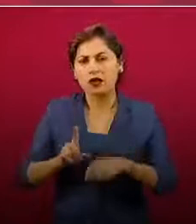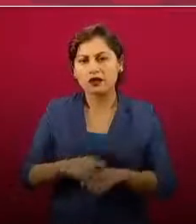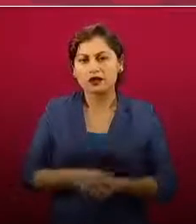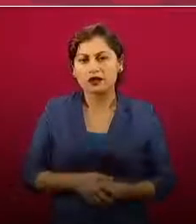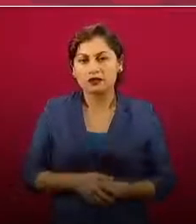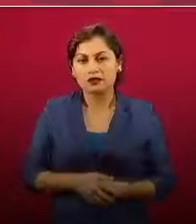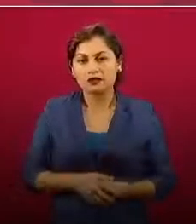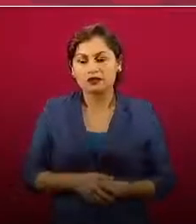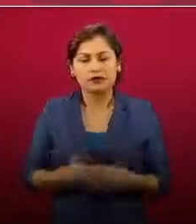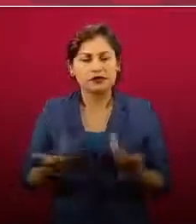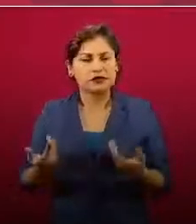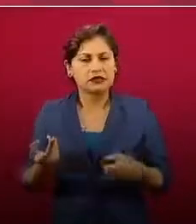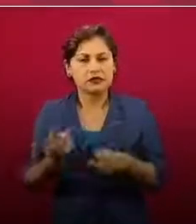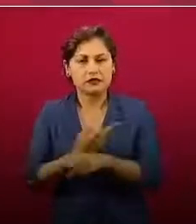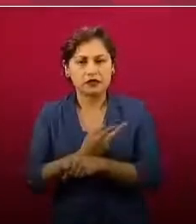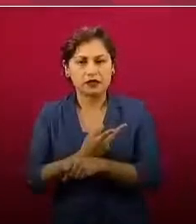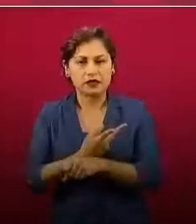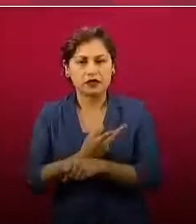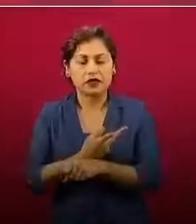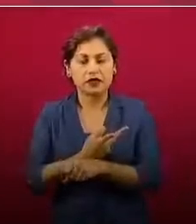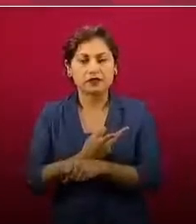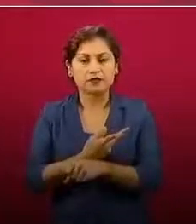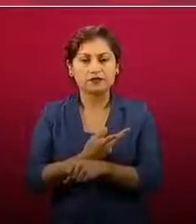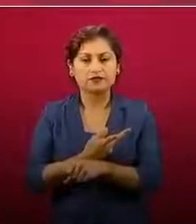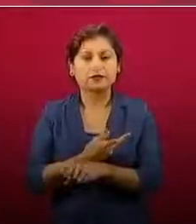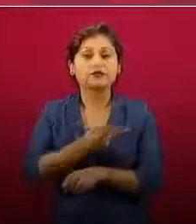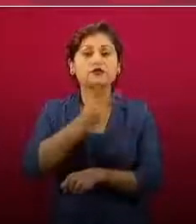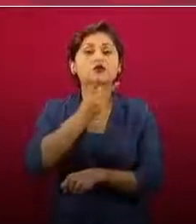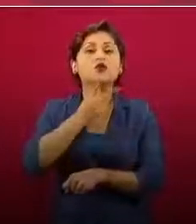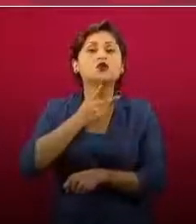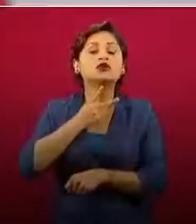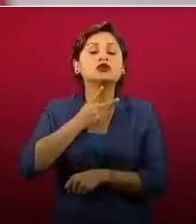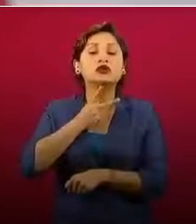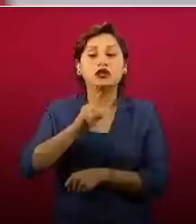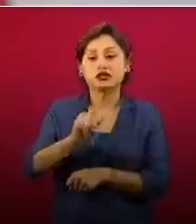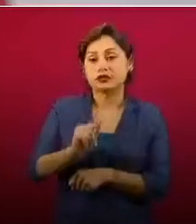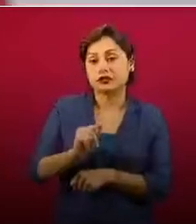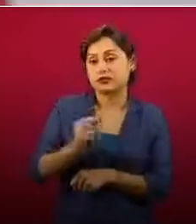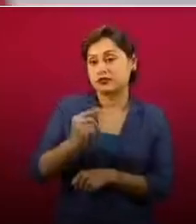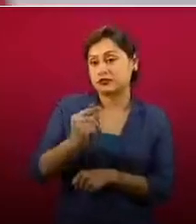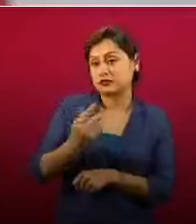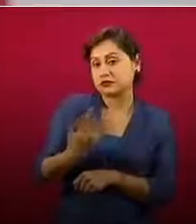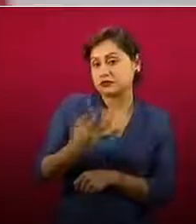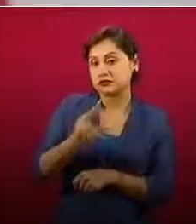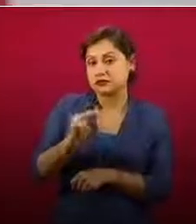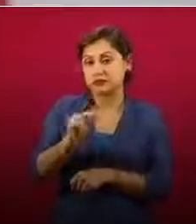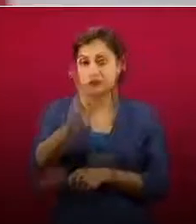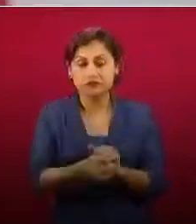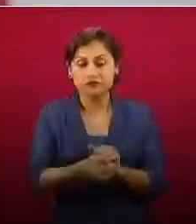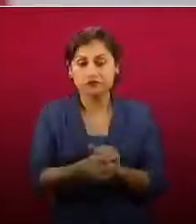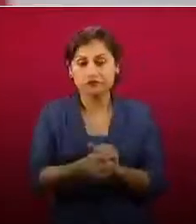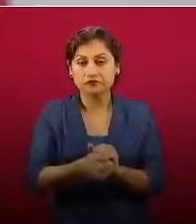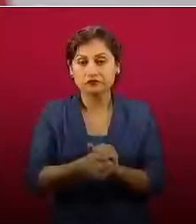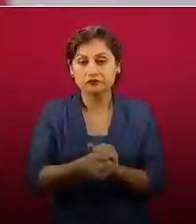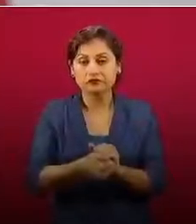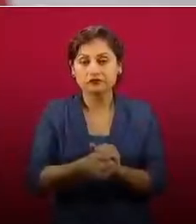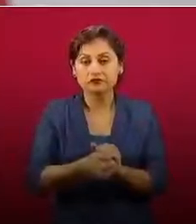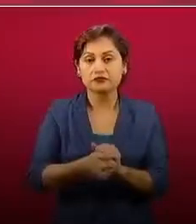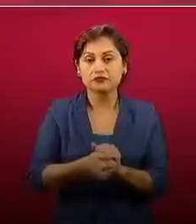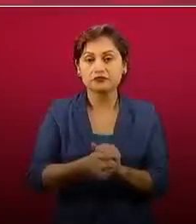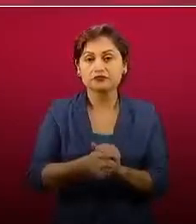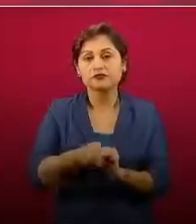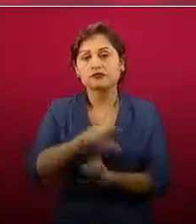procesa vamos un porcentaje considerable 75 80 y comprábamos todavía